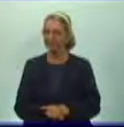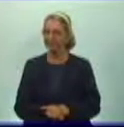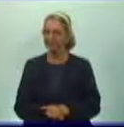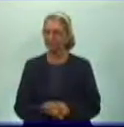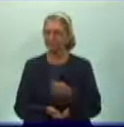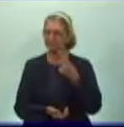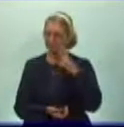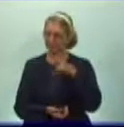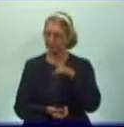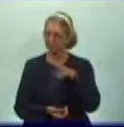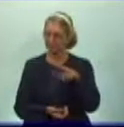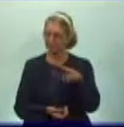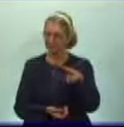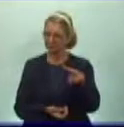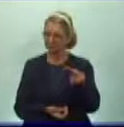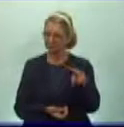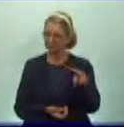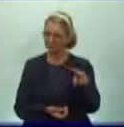Obsérvenla.